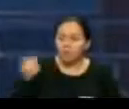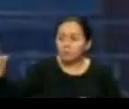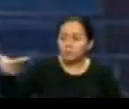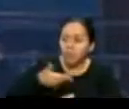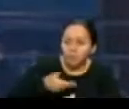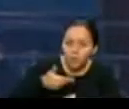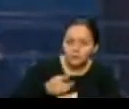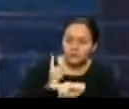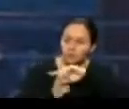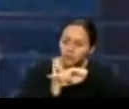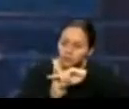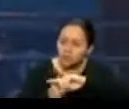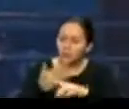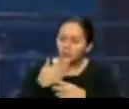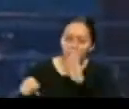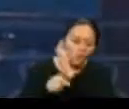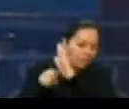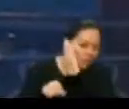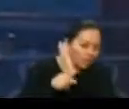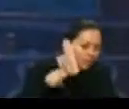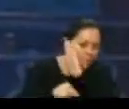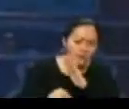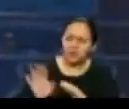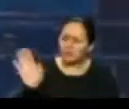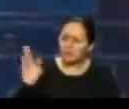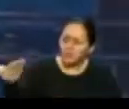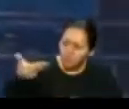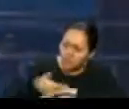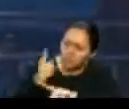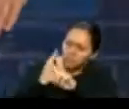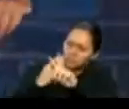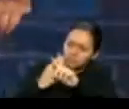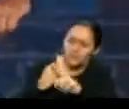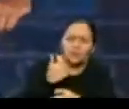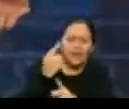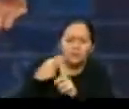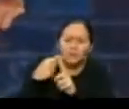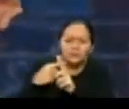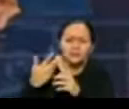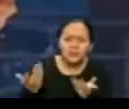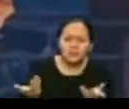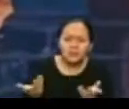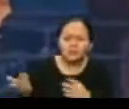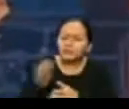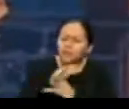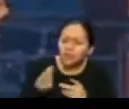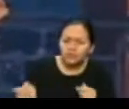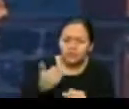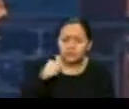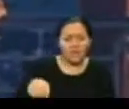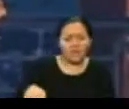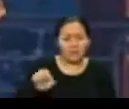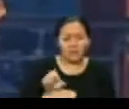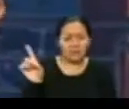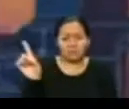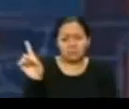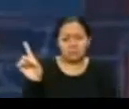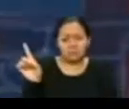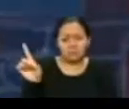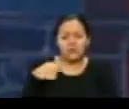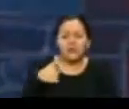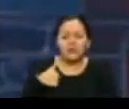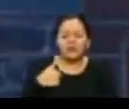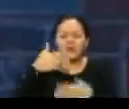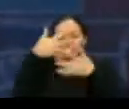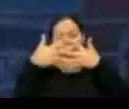para mejorar las políticas públicas, para mejorar las soluciones propuestas. Aquí no, aquí a esta gente no